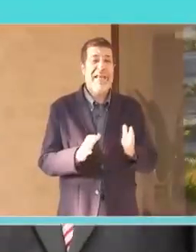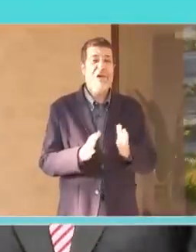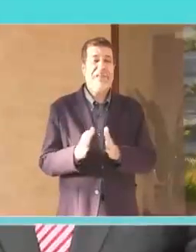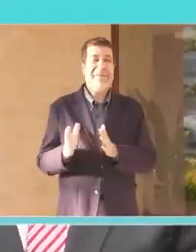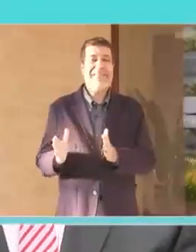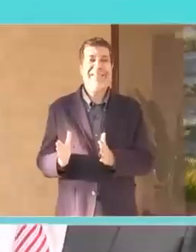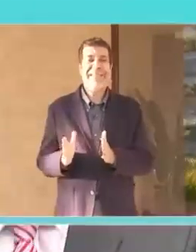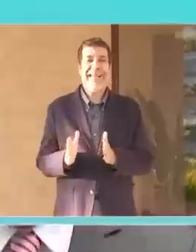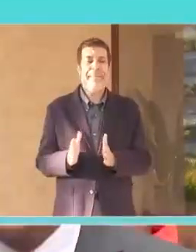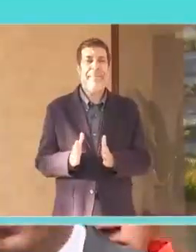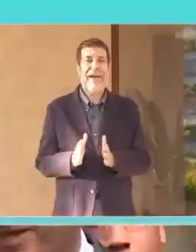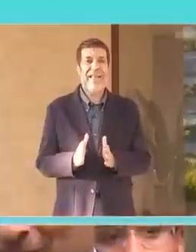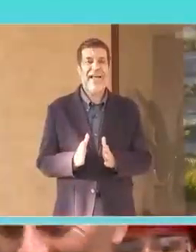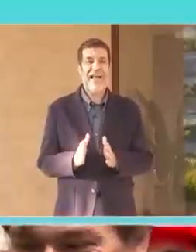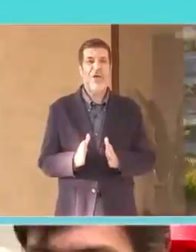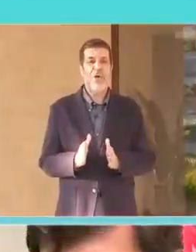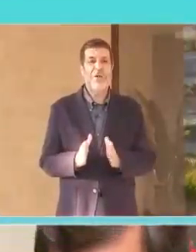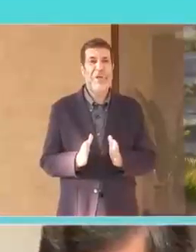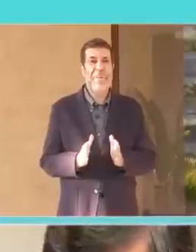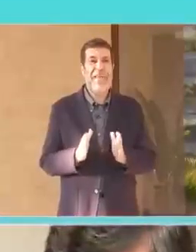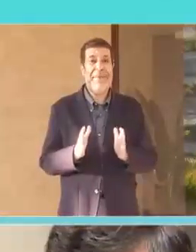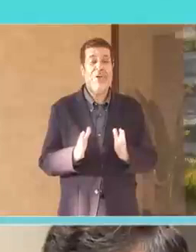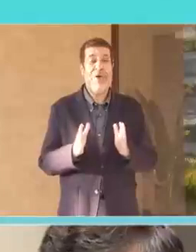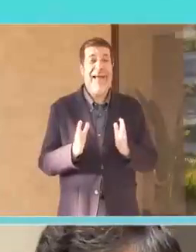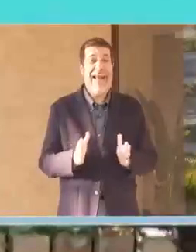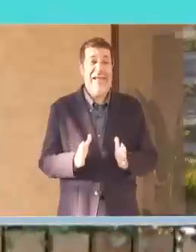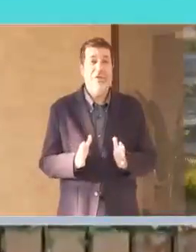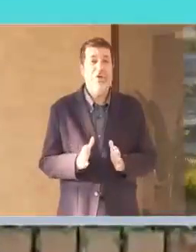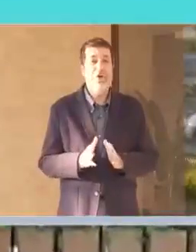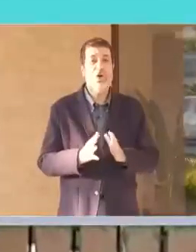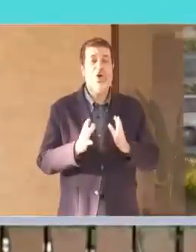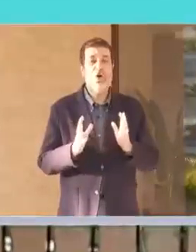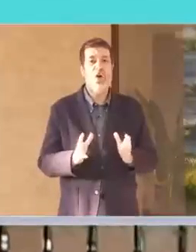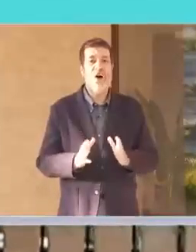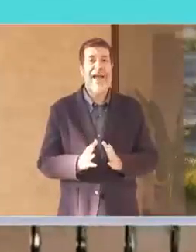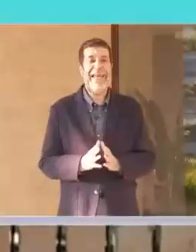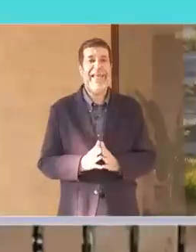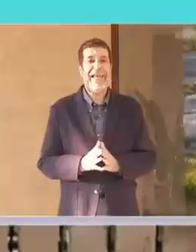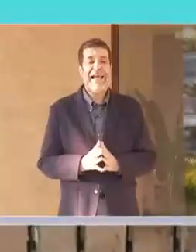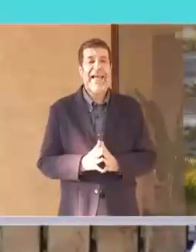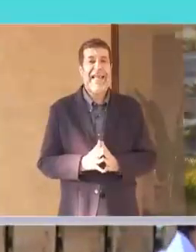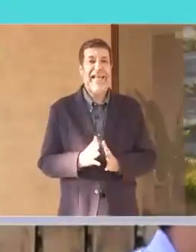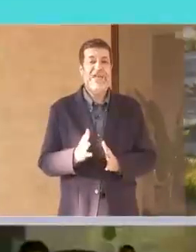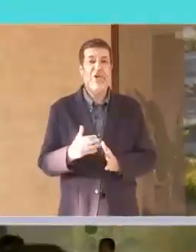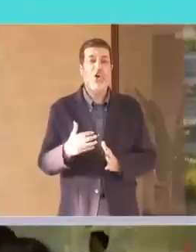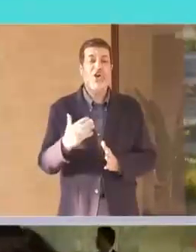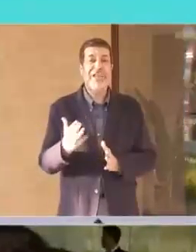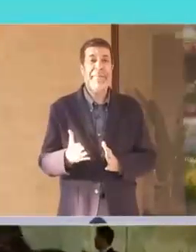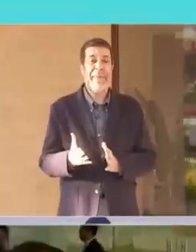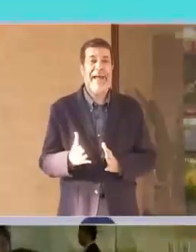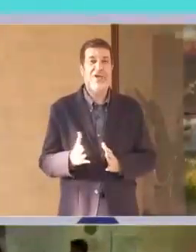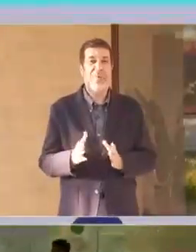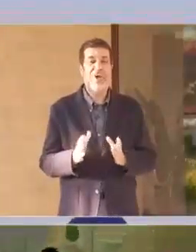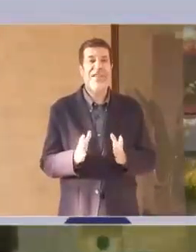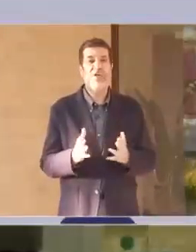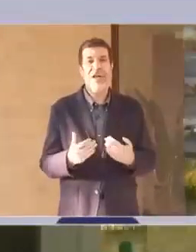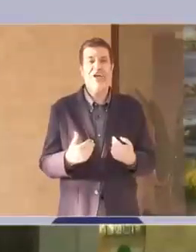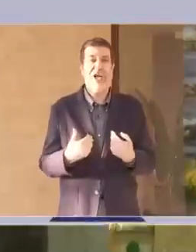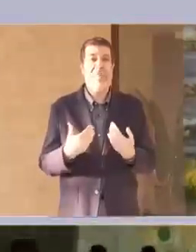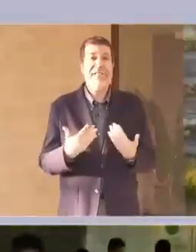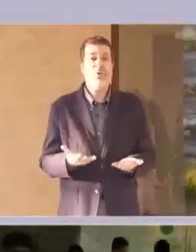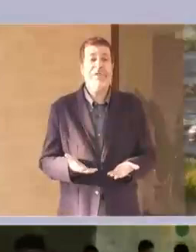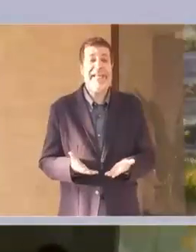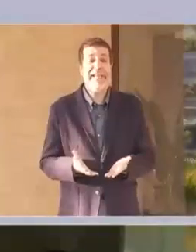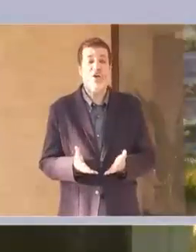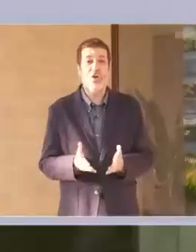Bueno, el que no se presente a hacer campaña no es un impedimento legal, no hay, la legislación no contempla eso, por lo tanto ahí no